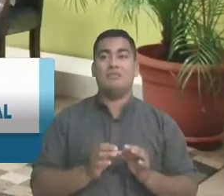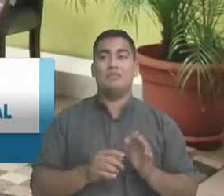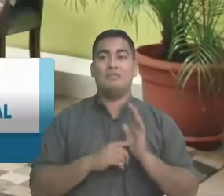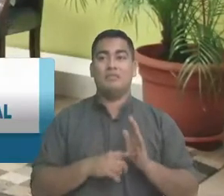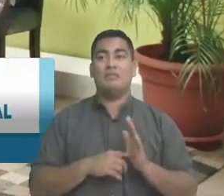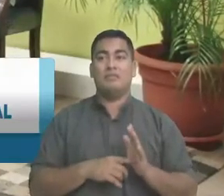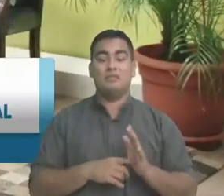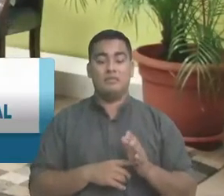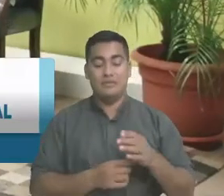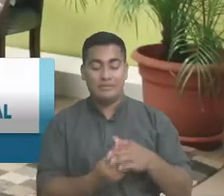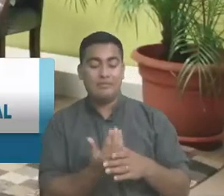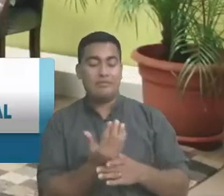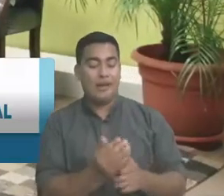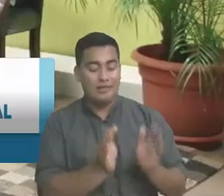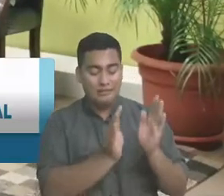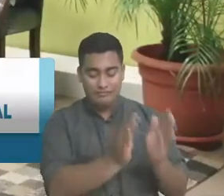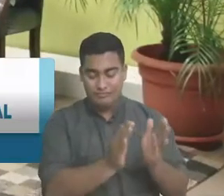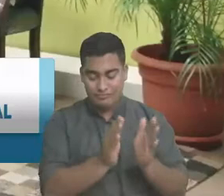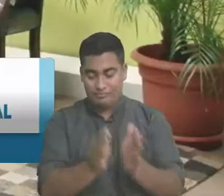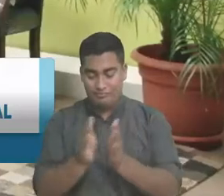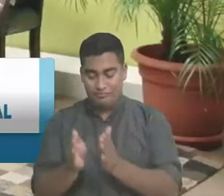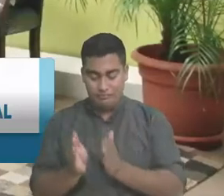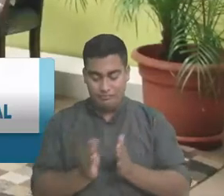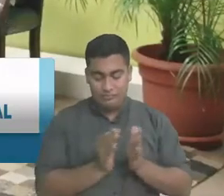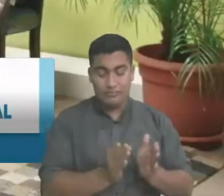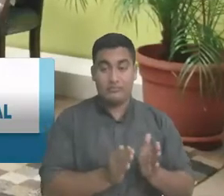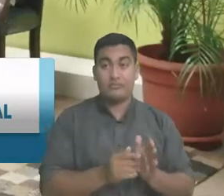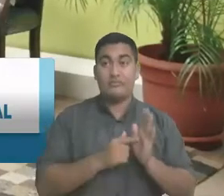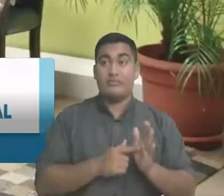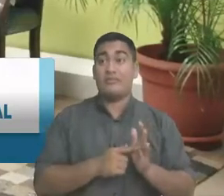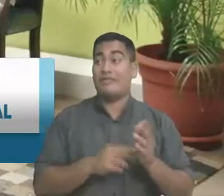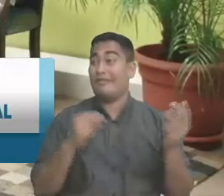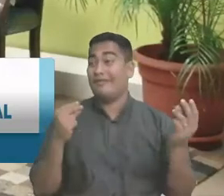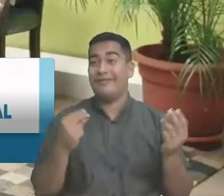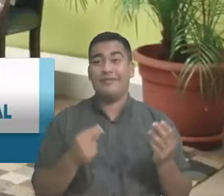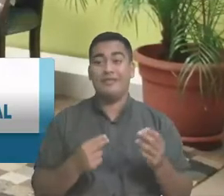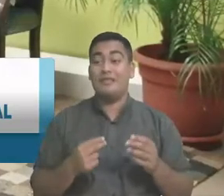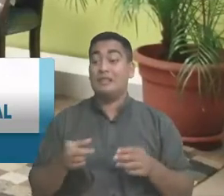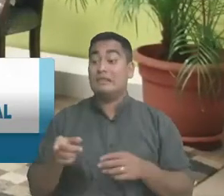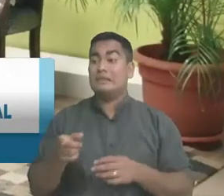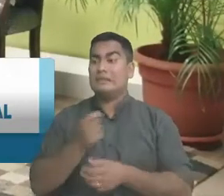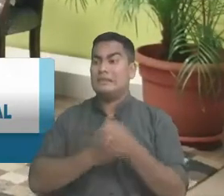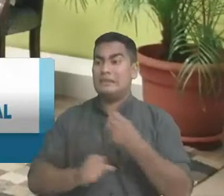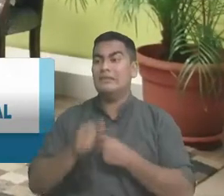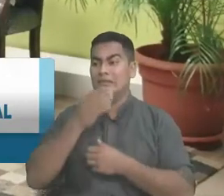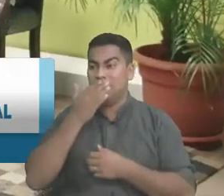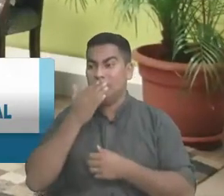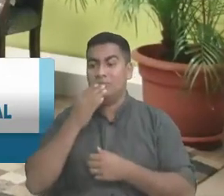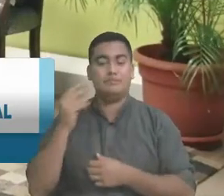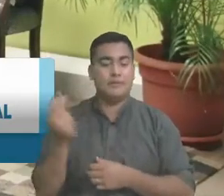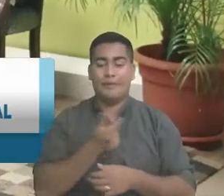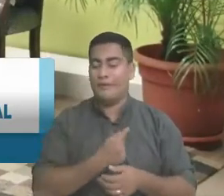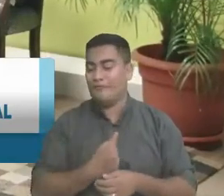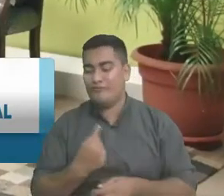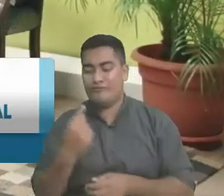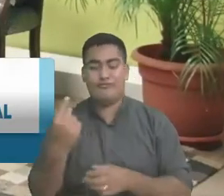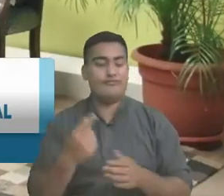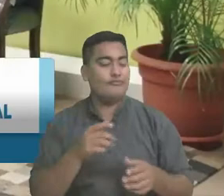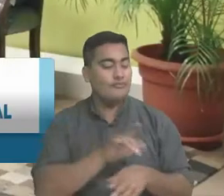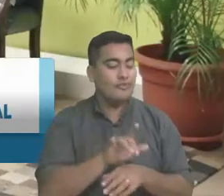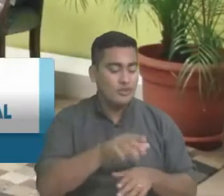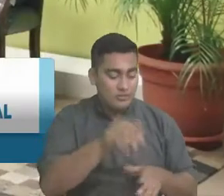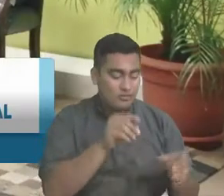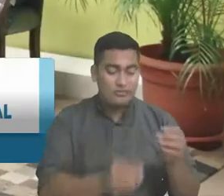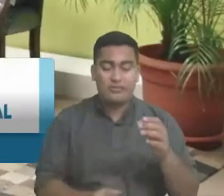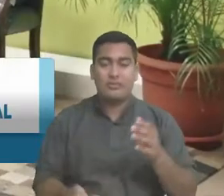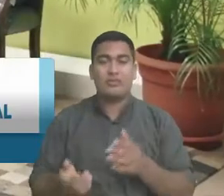plantita me sirve para esto, esto, el otro, porque no vamos a correr a esa hora a la unidad de salud o a la farmacia y tal vez nos